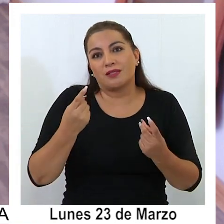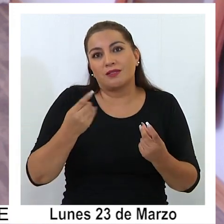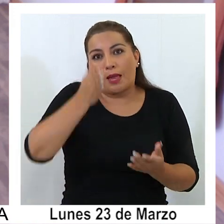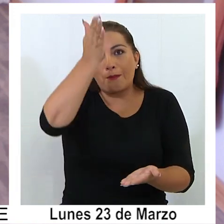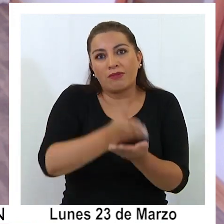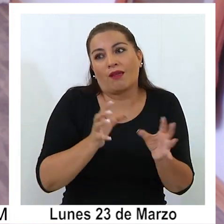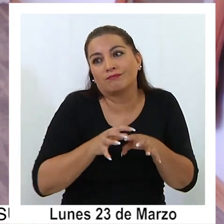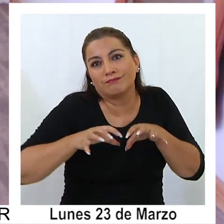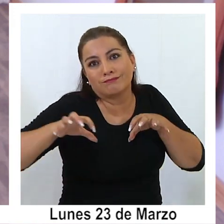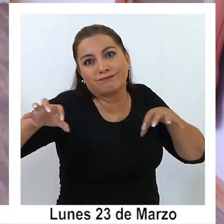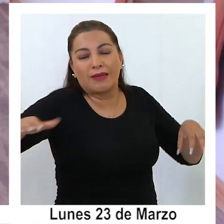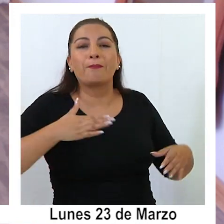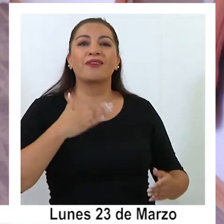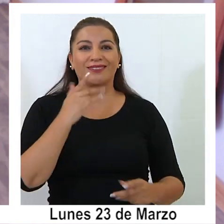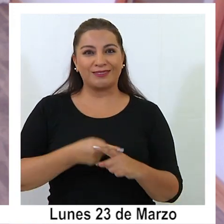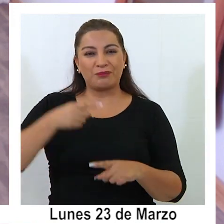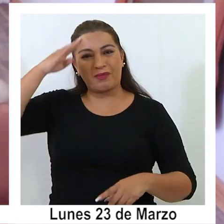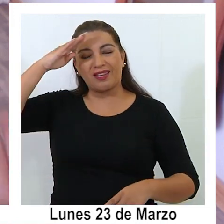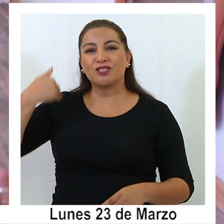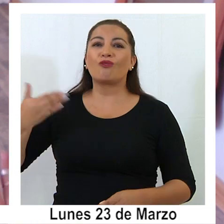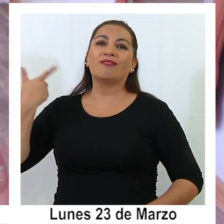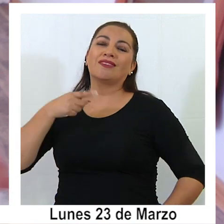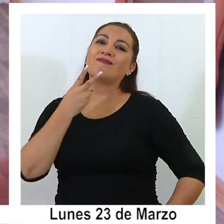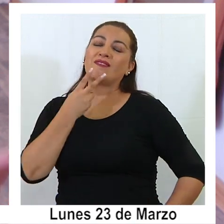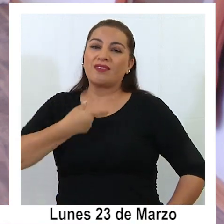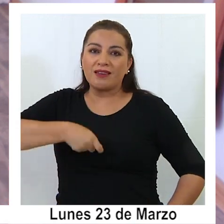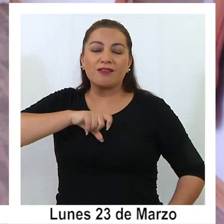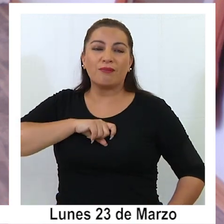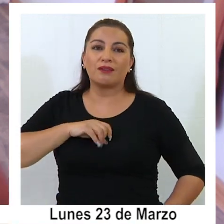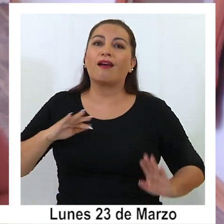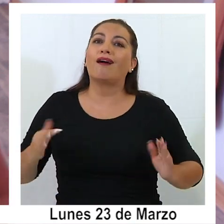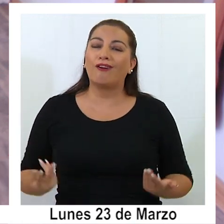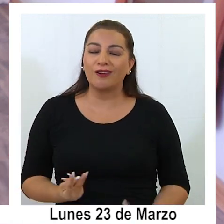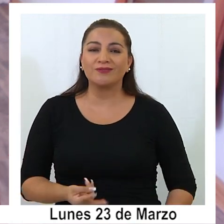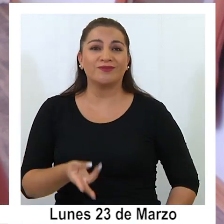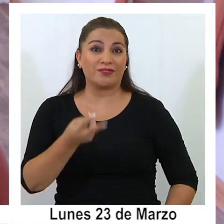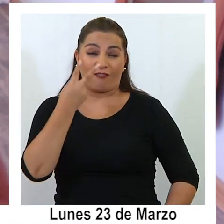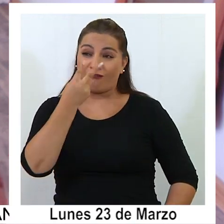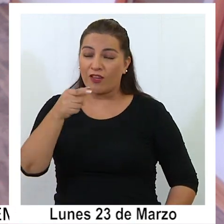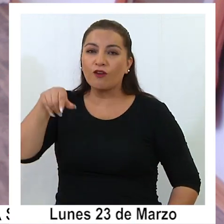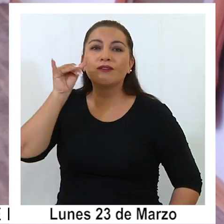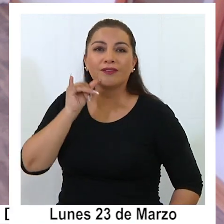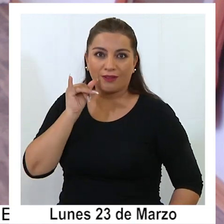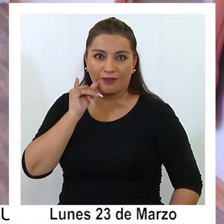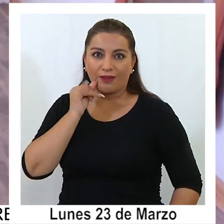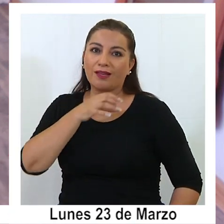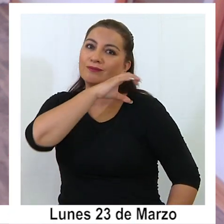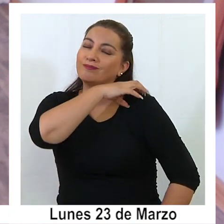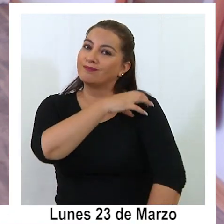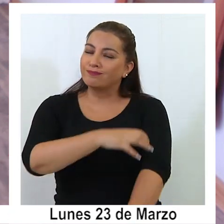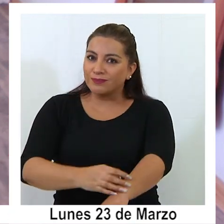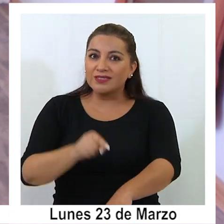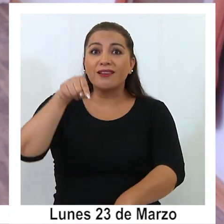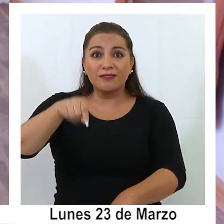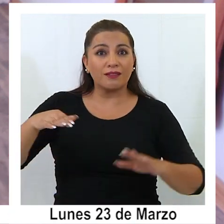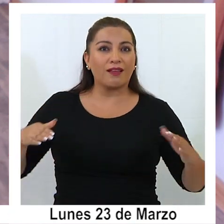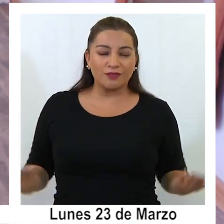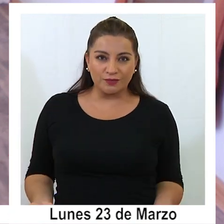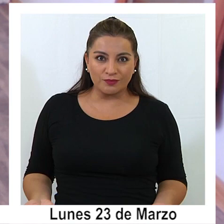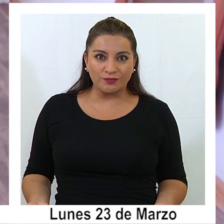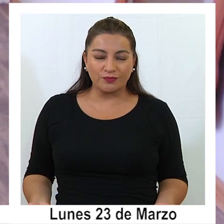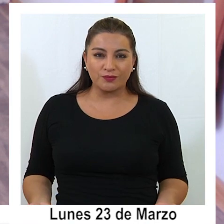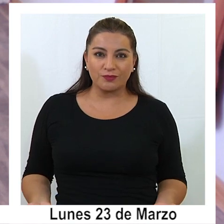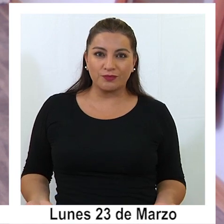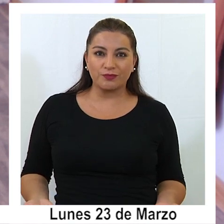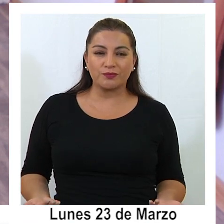lo digo desde la experiencia de lo que viví en España y lo que estoy viendo que está ocurriendo acá en Iquique y en Chile, y creo que este es un momento en